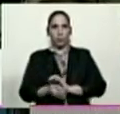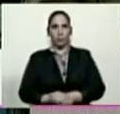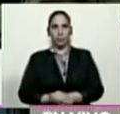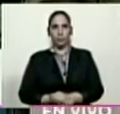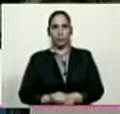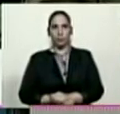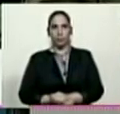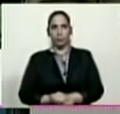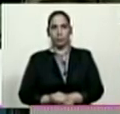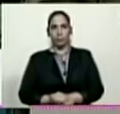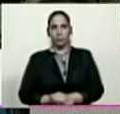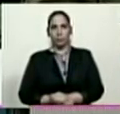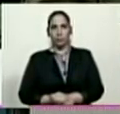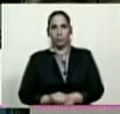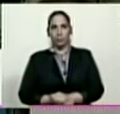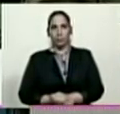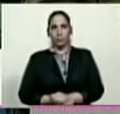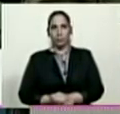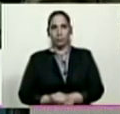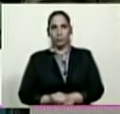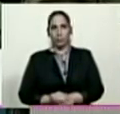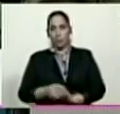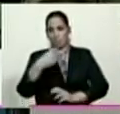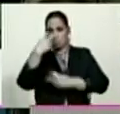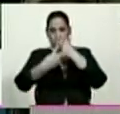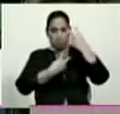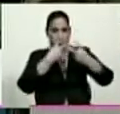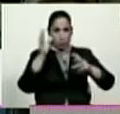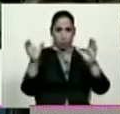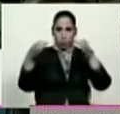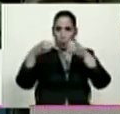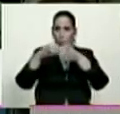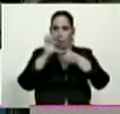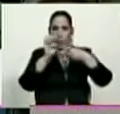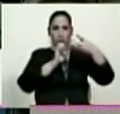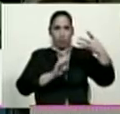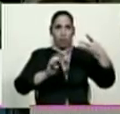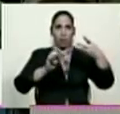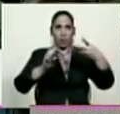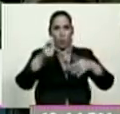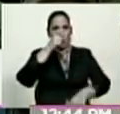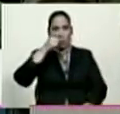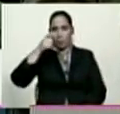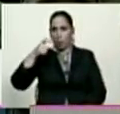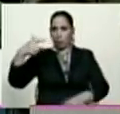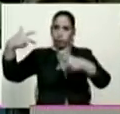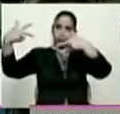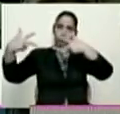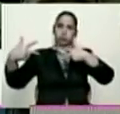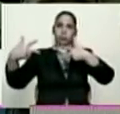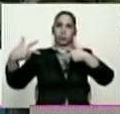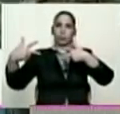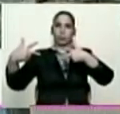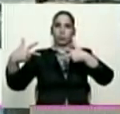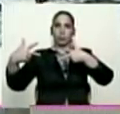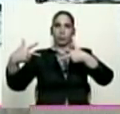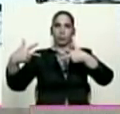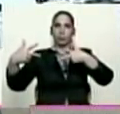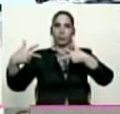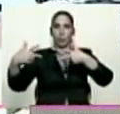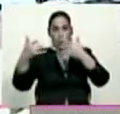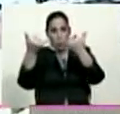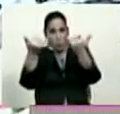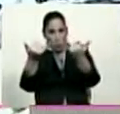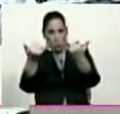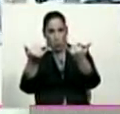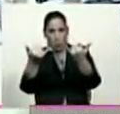Del mediodía. Estoy de visita en el Comando Estratégico Operacional haciendo una videoconferencia con en vivo y directo